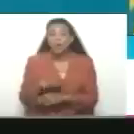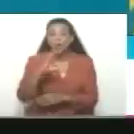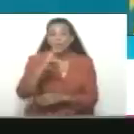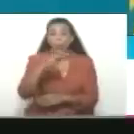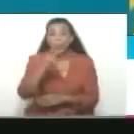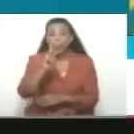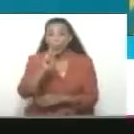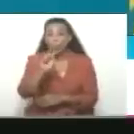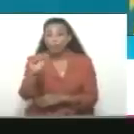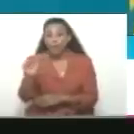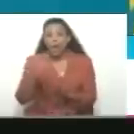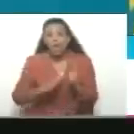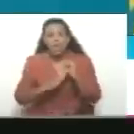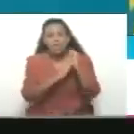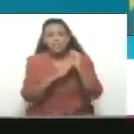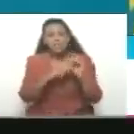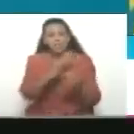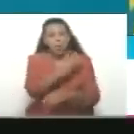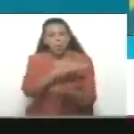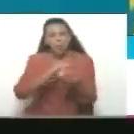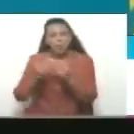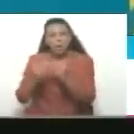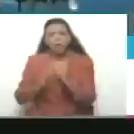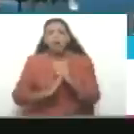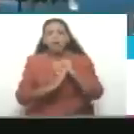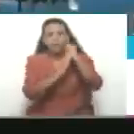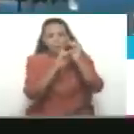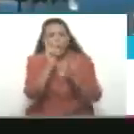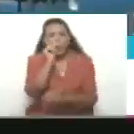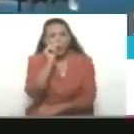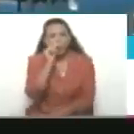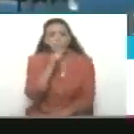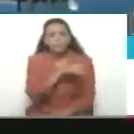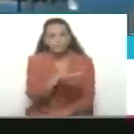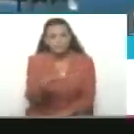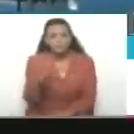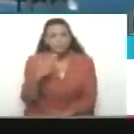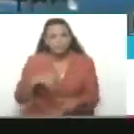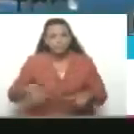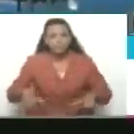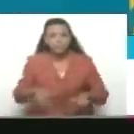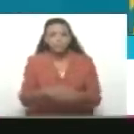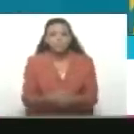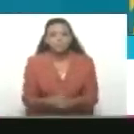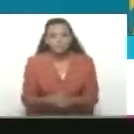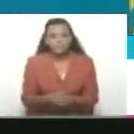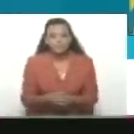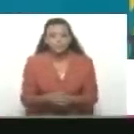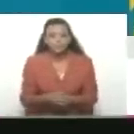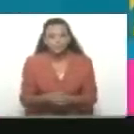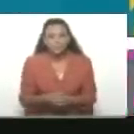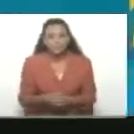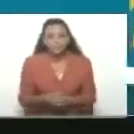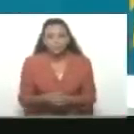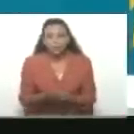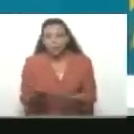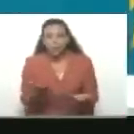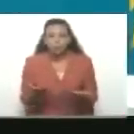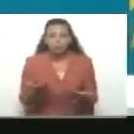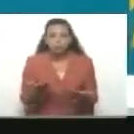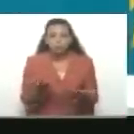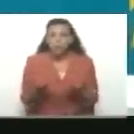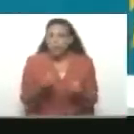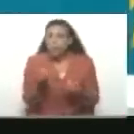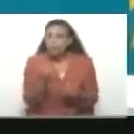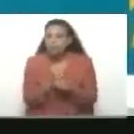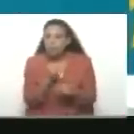eliazar tú eres jefe de comunidad Sí señor jefe de comunidad San Antonio América correcto y avanza bien